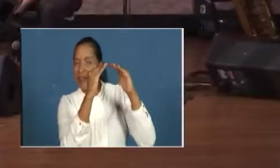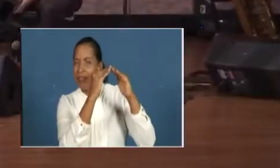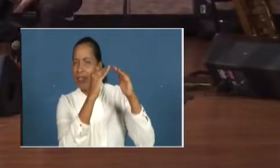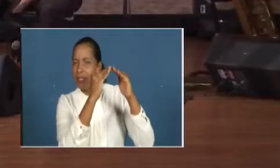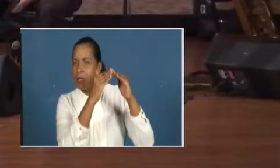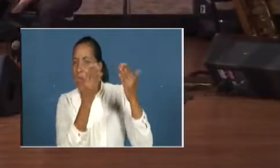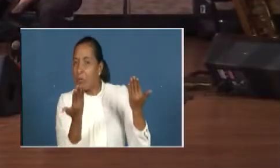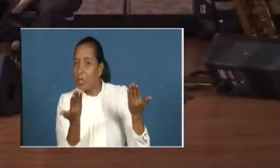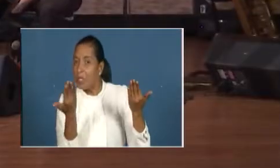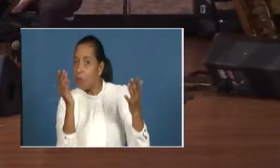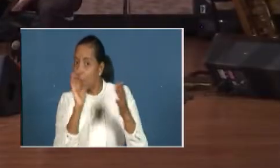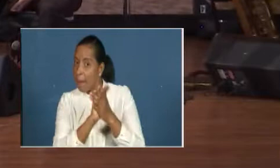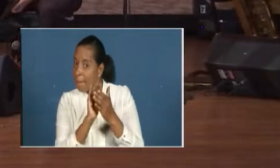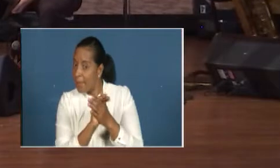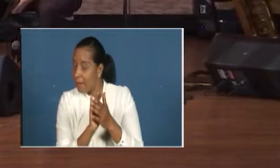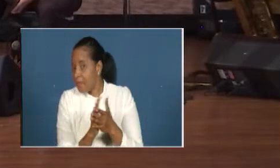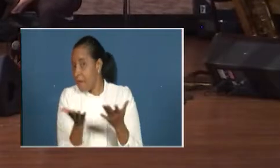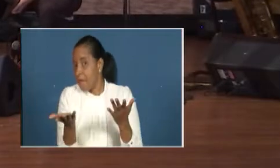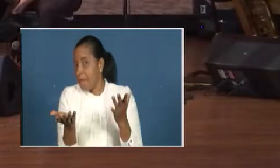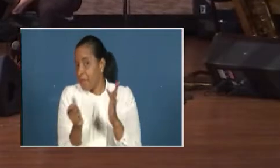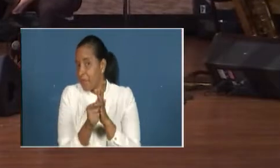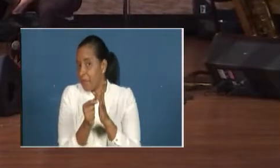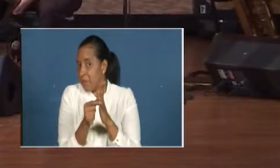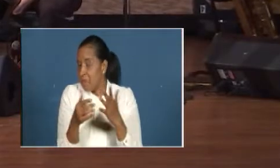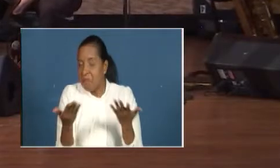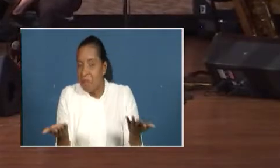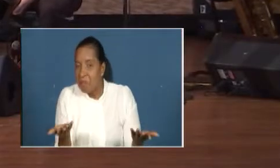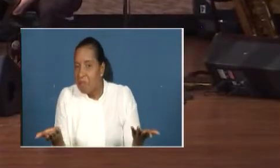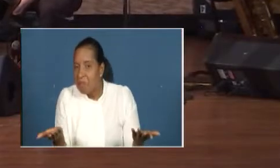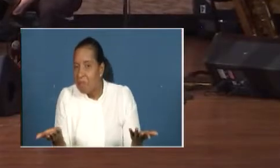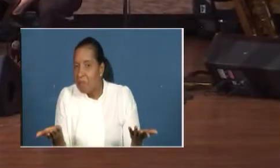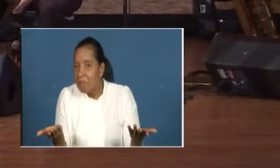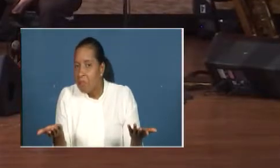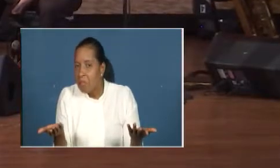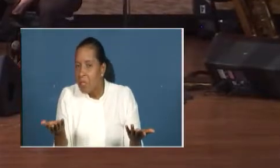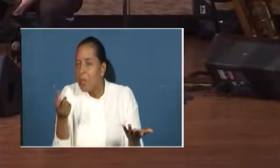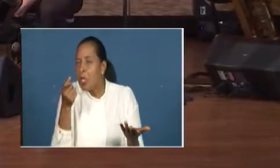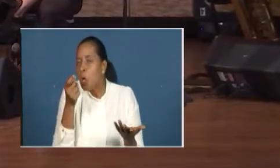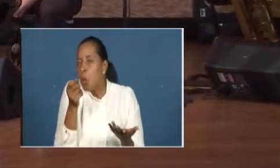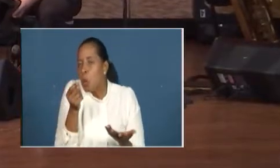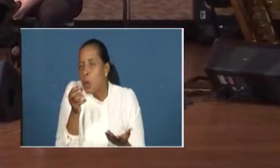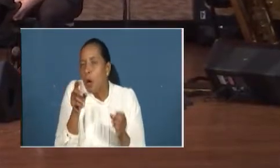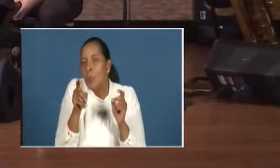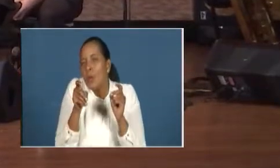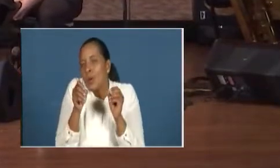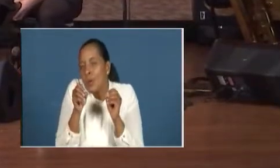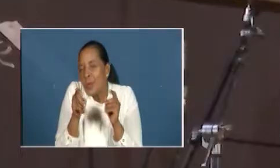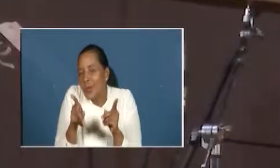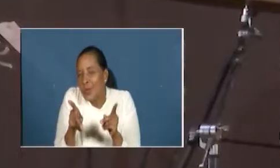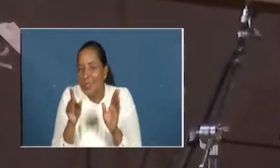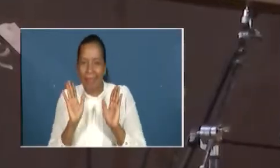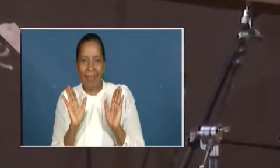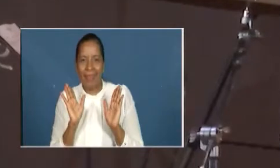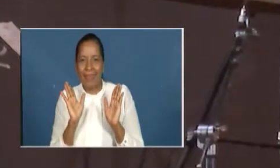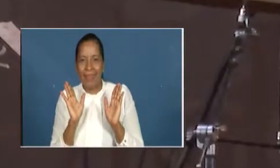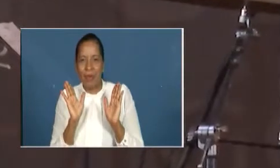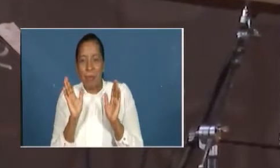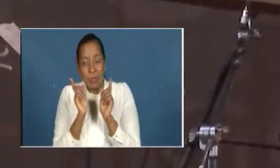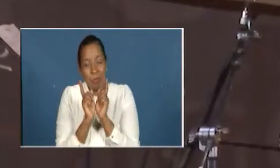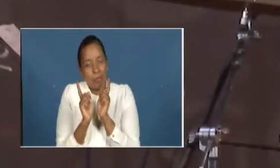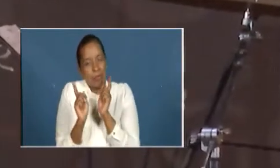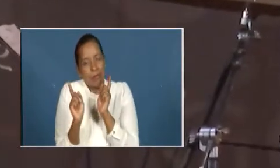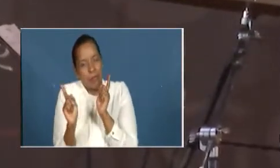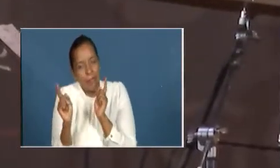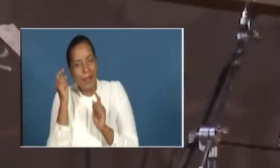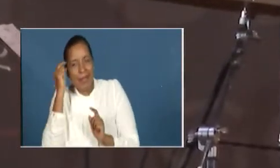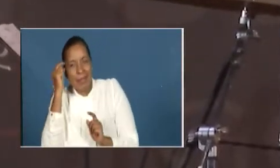tú tienes una pareja y te pide un chancecito, como un tiempito para una distancia, para